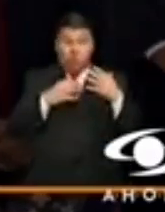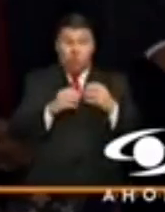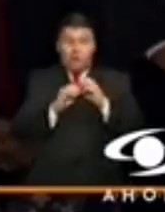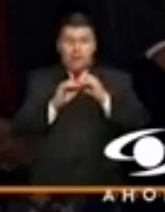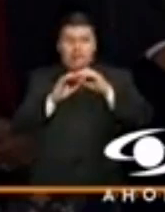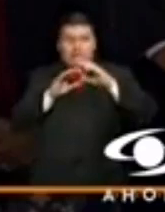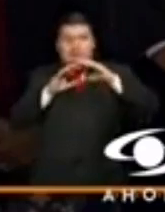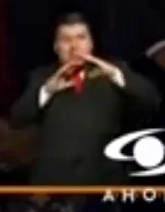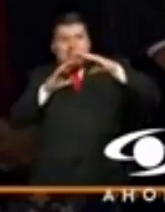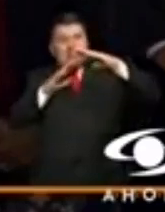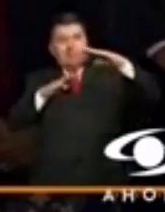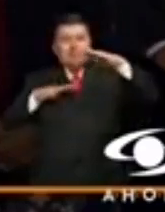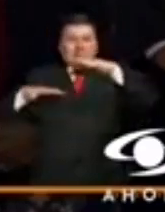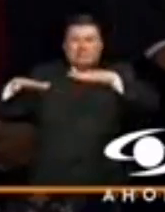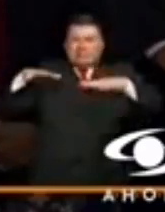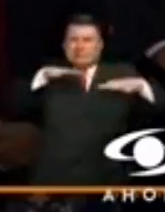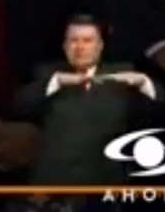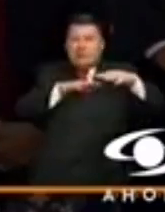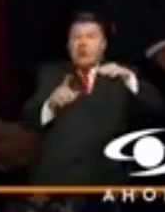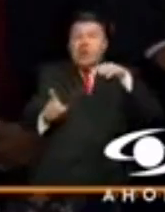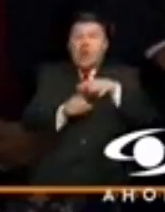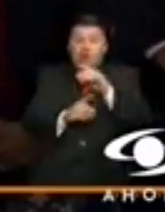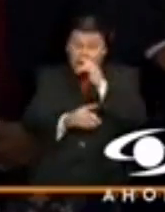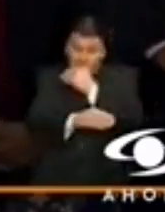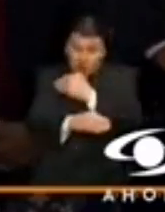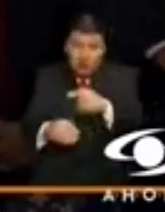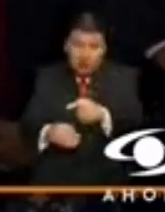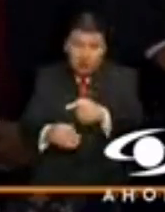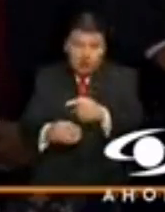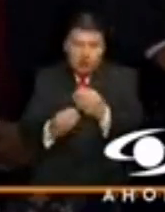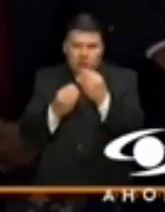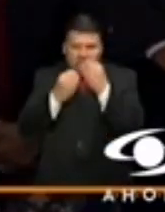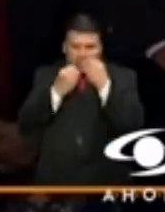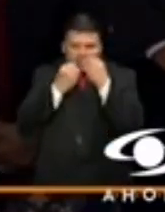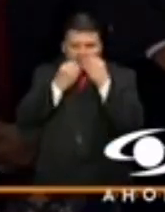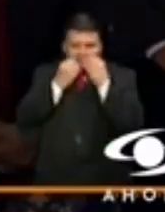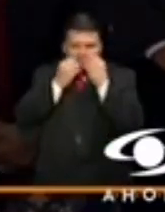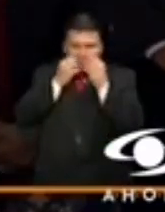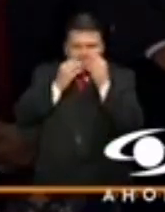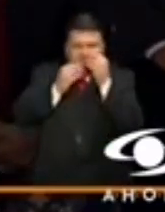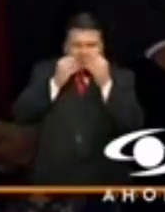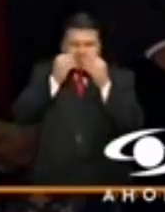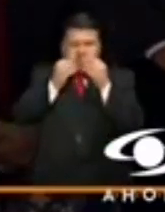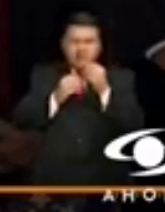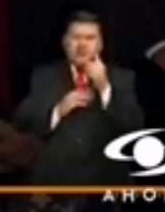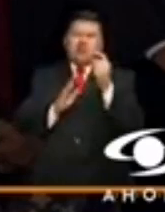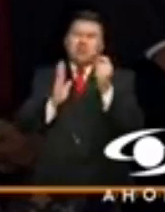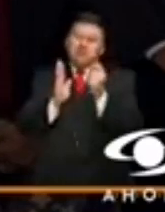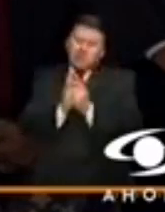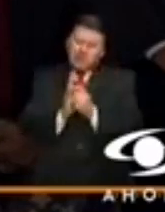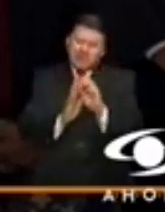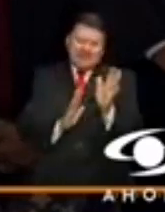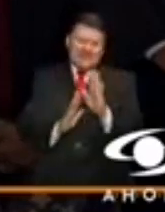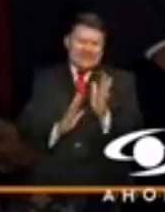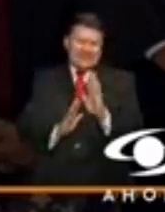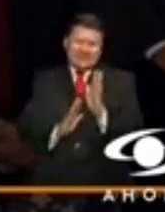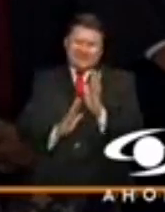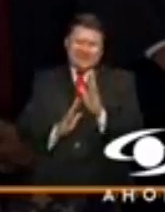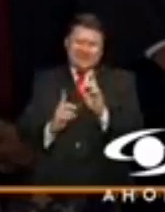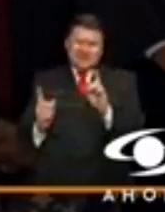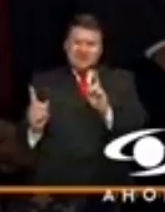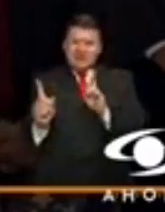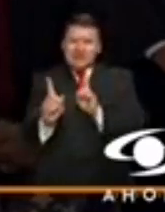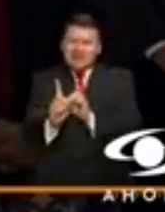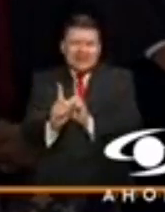de expansión, se vale de los niños y jóvenes para crecer. Por eso, limitar su movilidad en esta